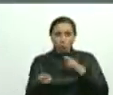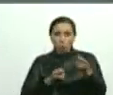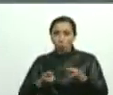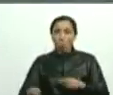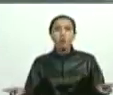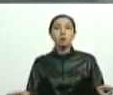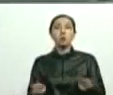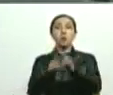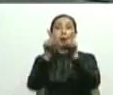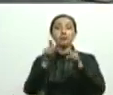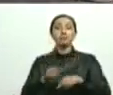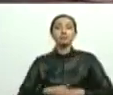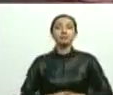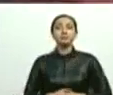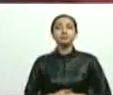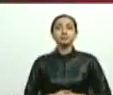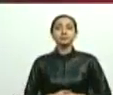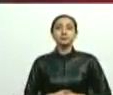semejanza